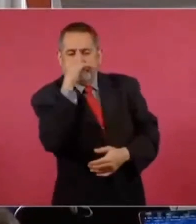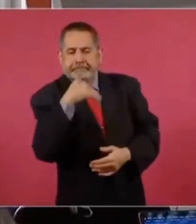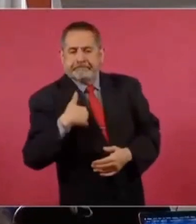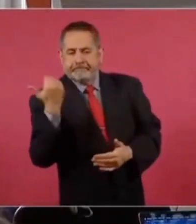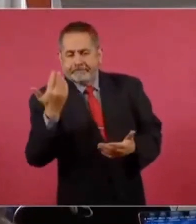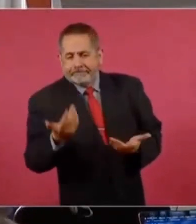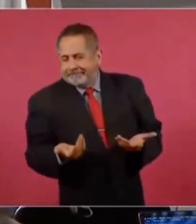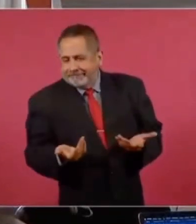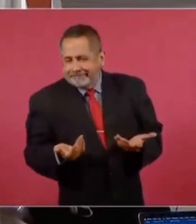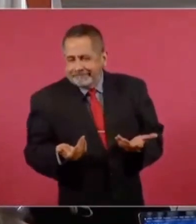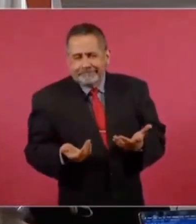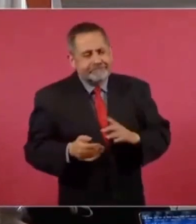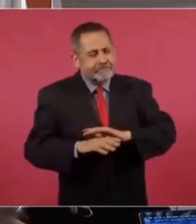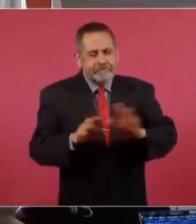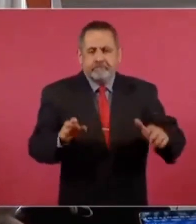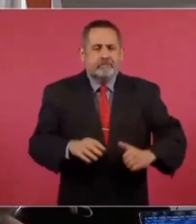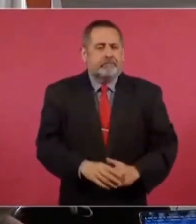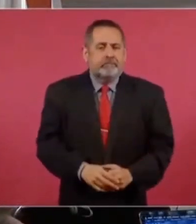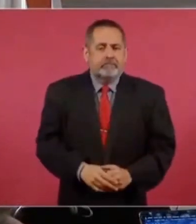bajo